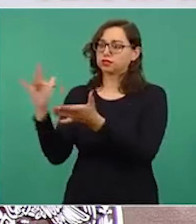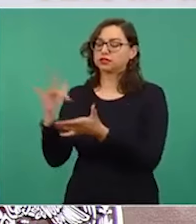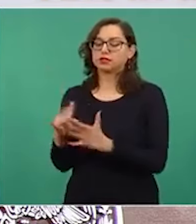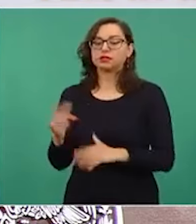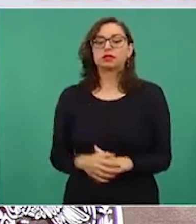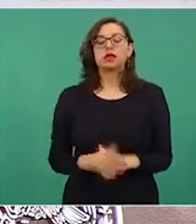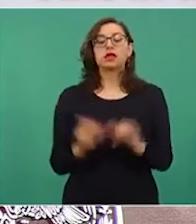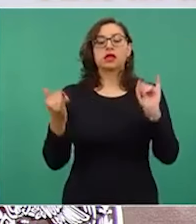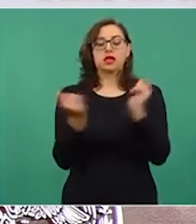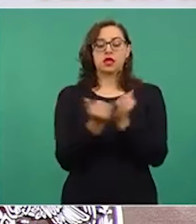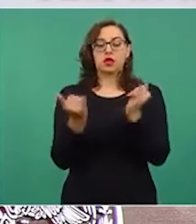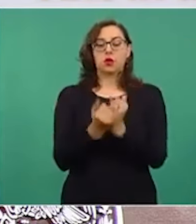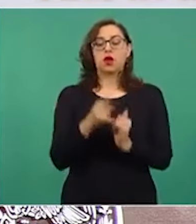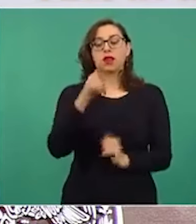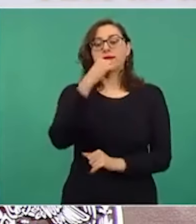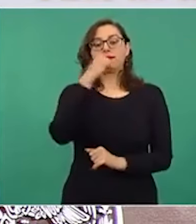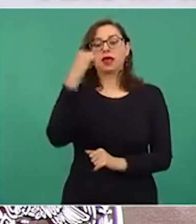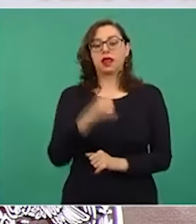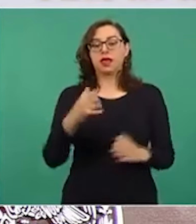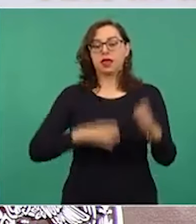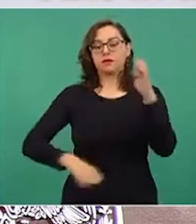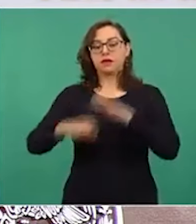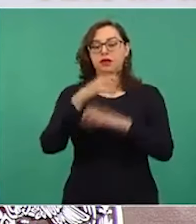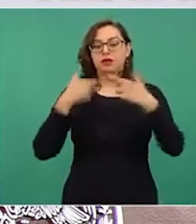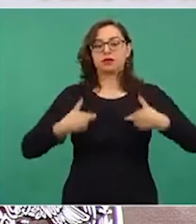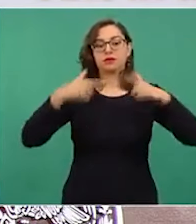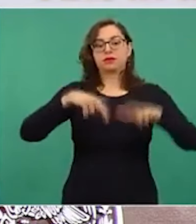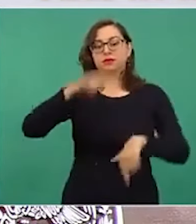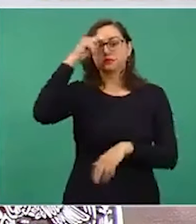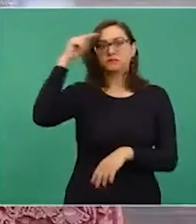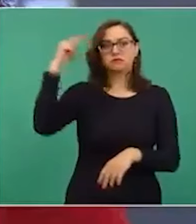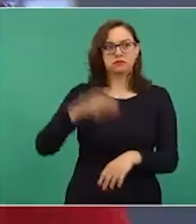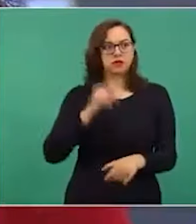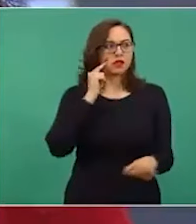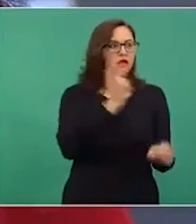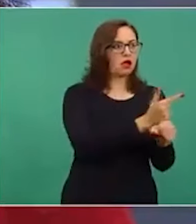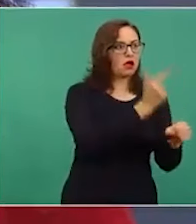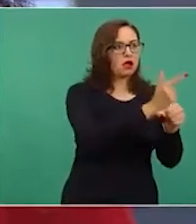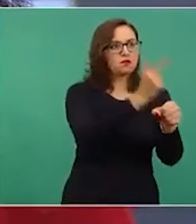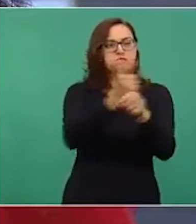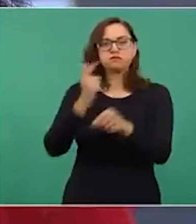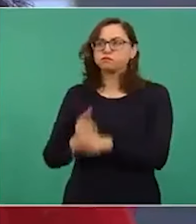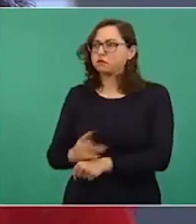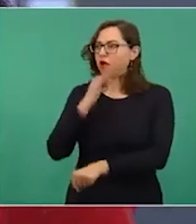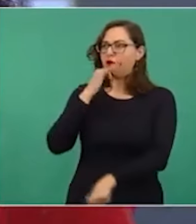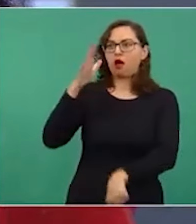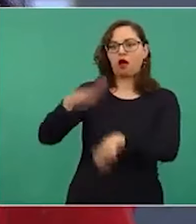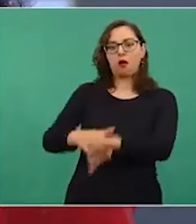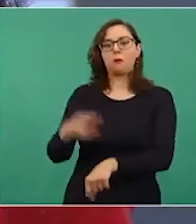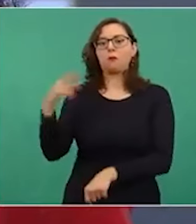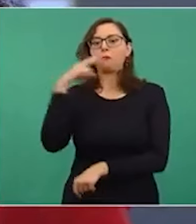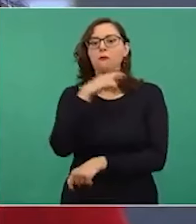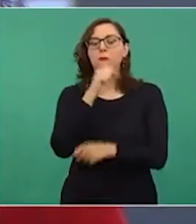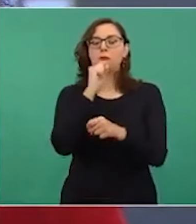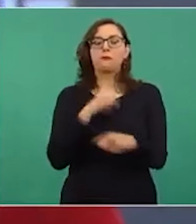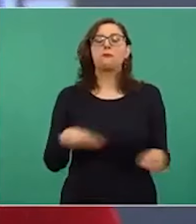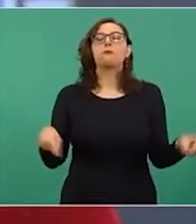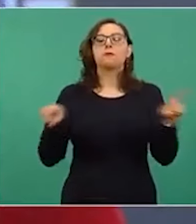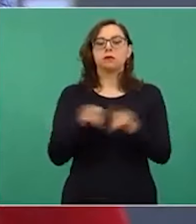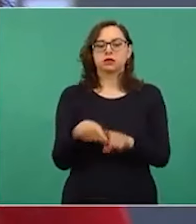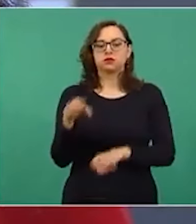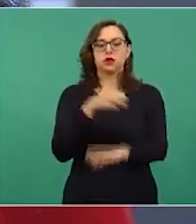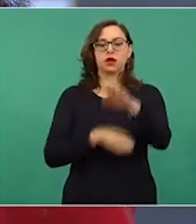tuvo el embajador de México en Italia, Carlos García de Alba, que dio aviso oportuno de esta ilegalidad y, por supuesto, al embajador de Italia en México,